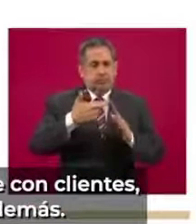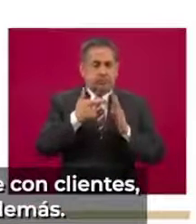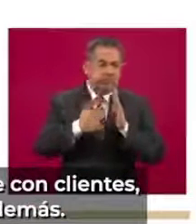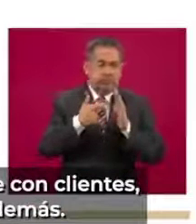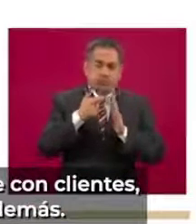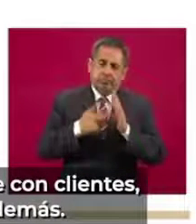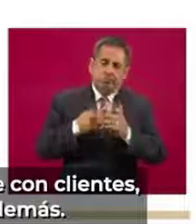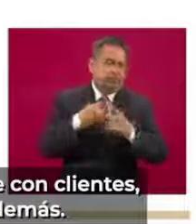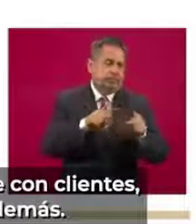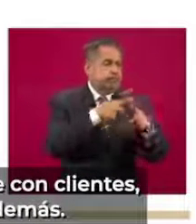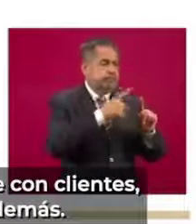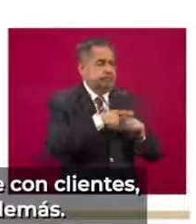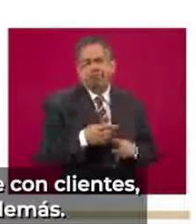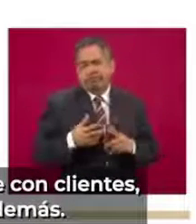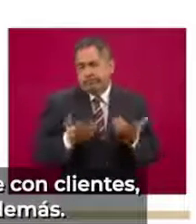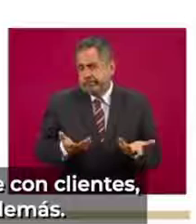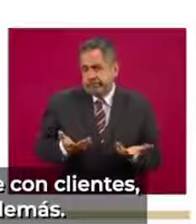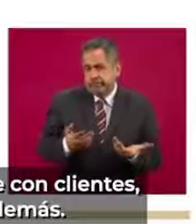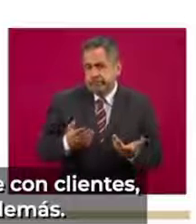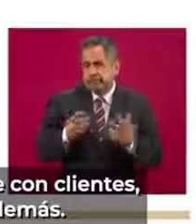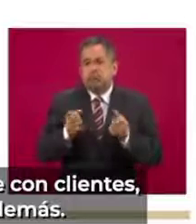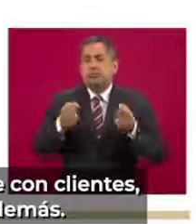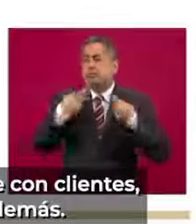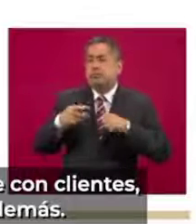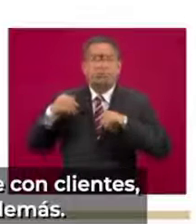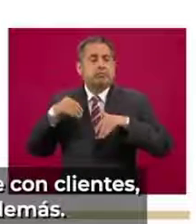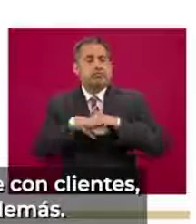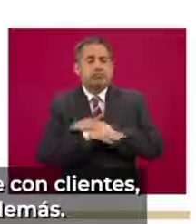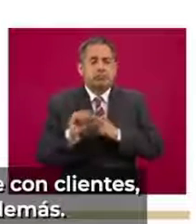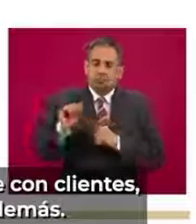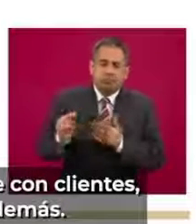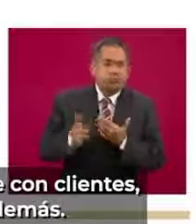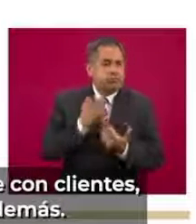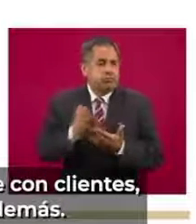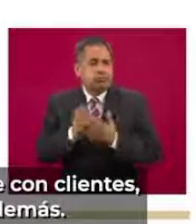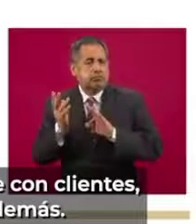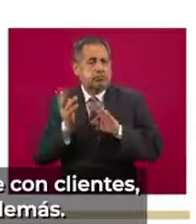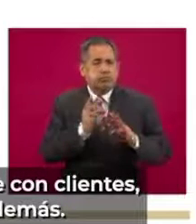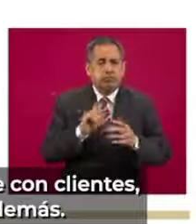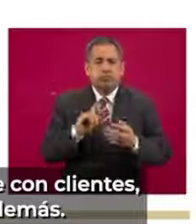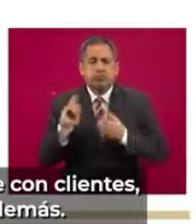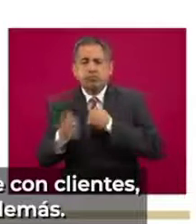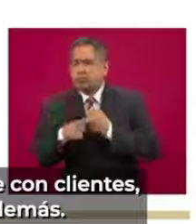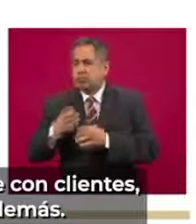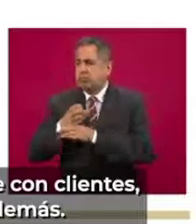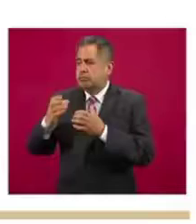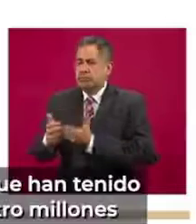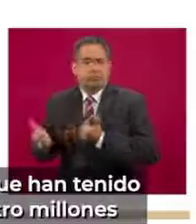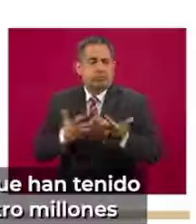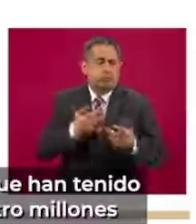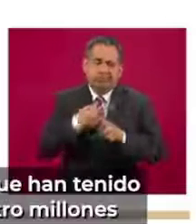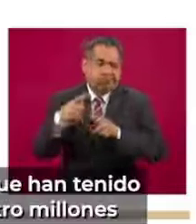retos distintos por el contacto que se tiene con clientes, con proveedores, por los afor, los flujos y